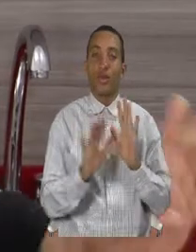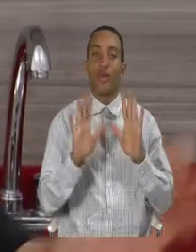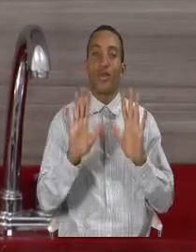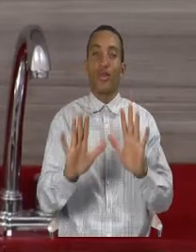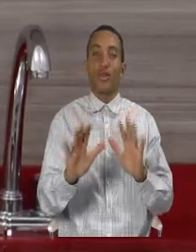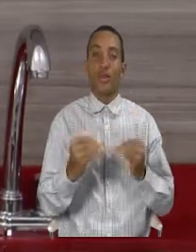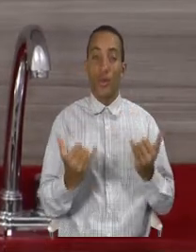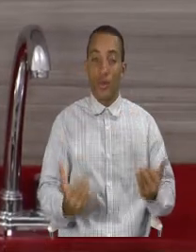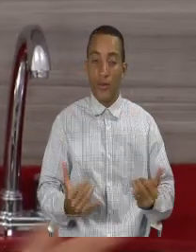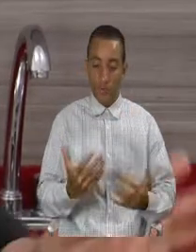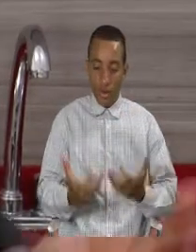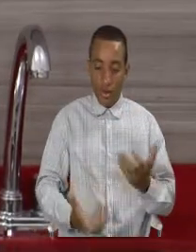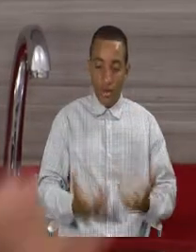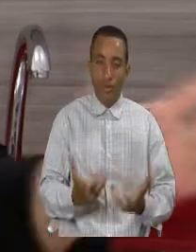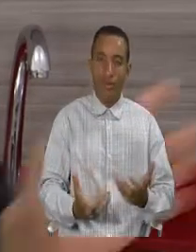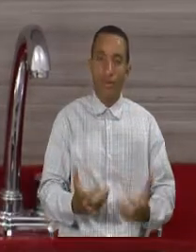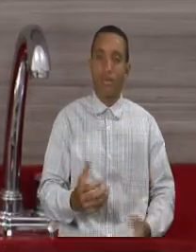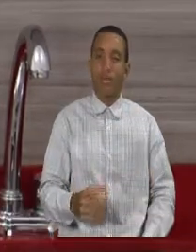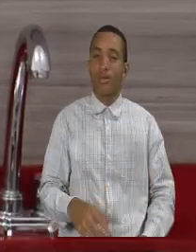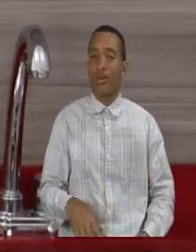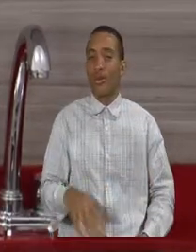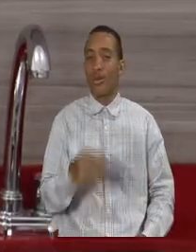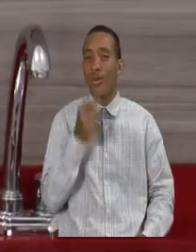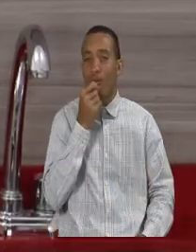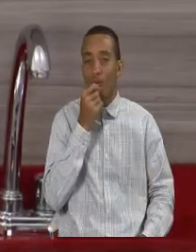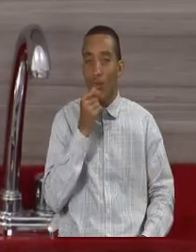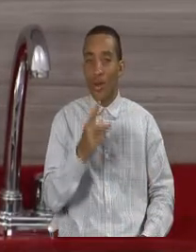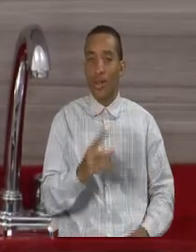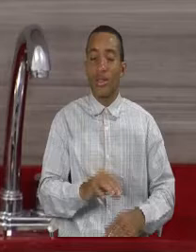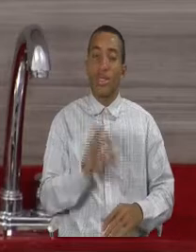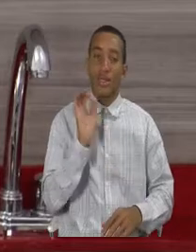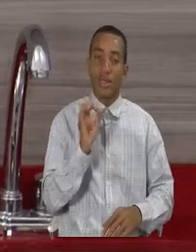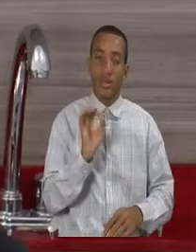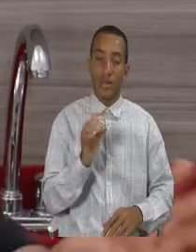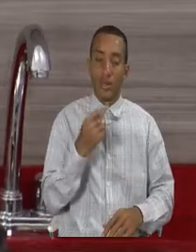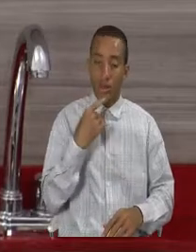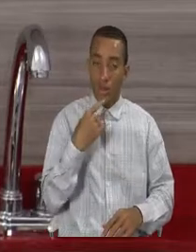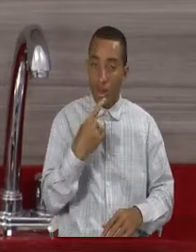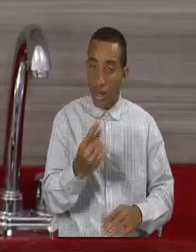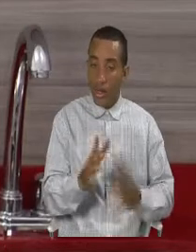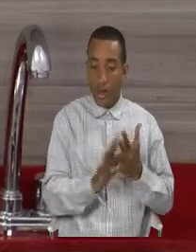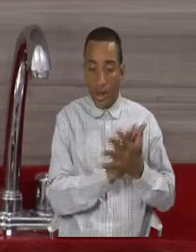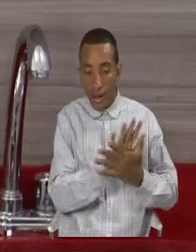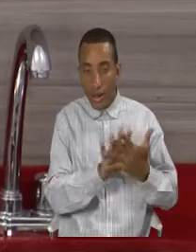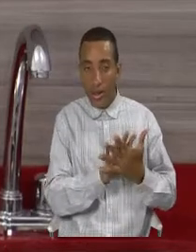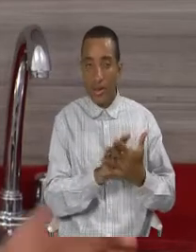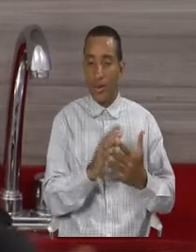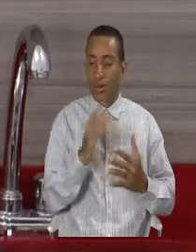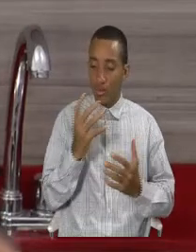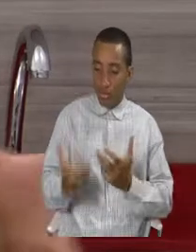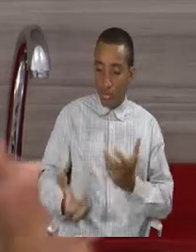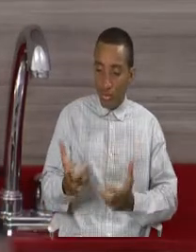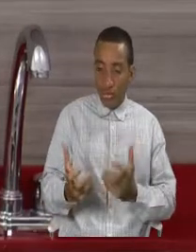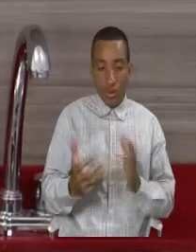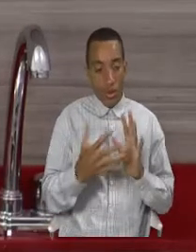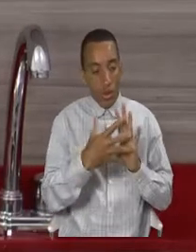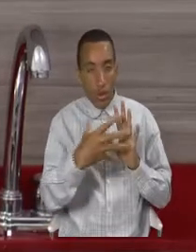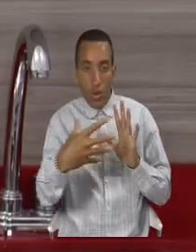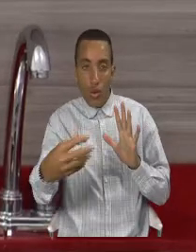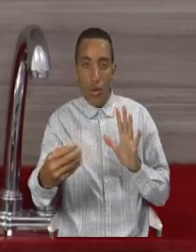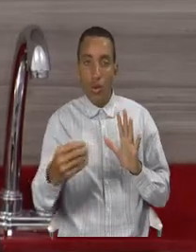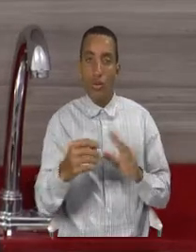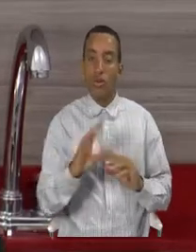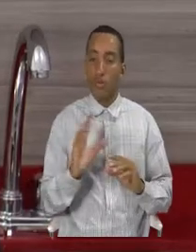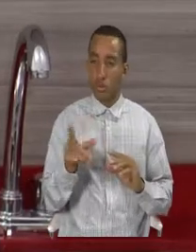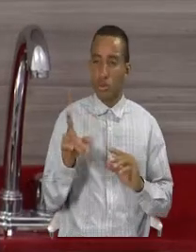hacer una receta fácil, como siempre, que es la idea, siempre los he dicho, que preparen cosas con nosotros sencillas, que en casa tienen